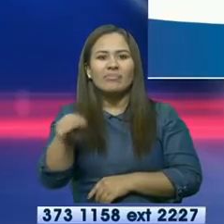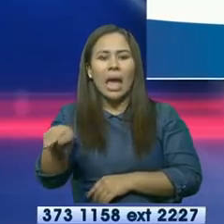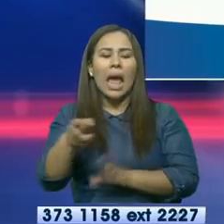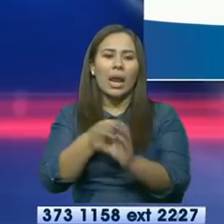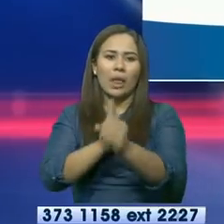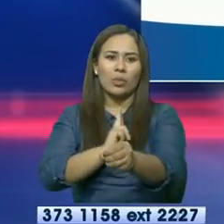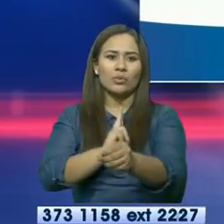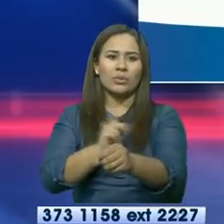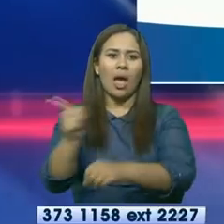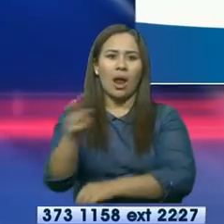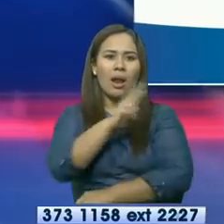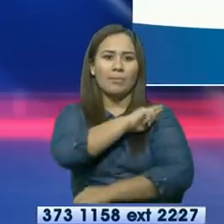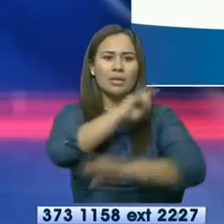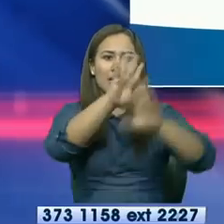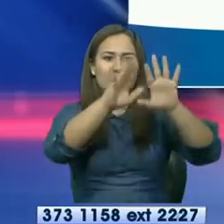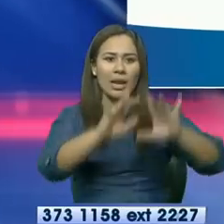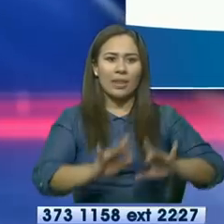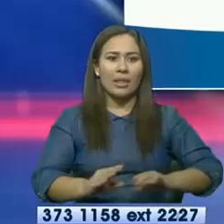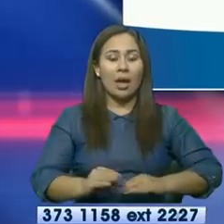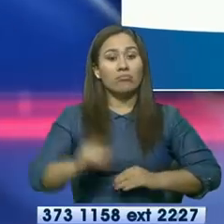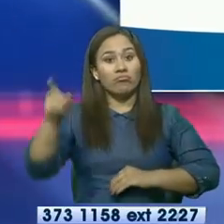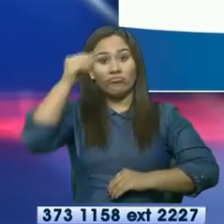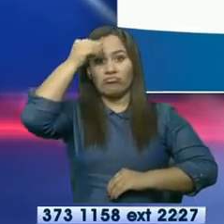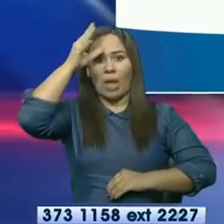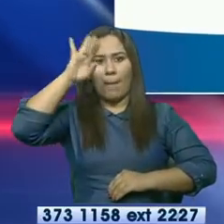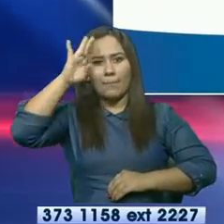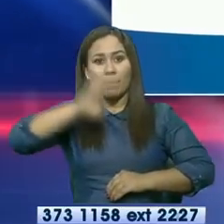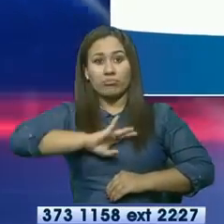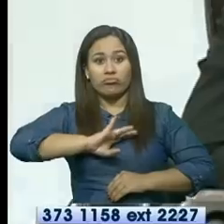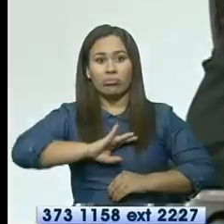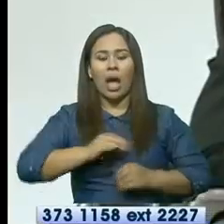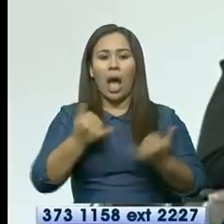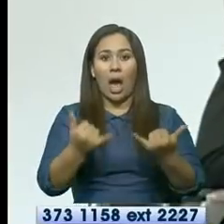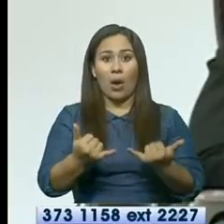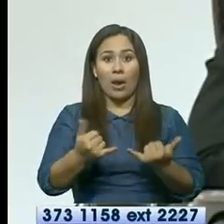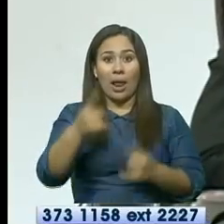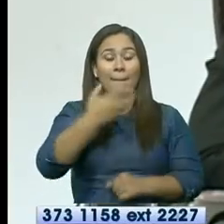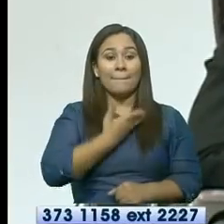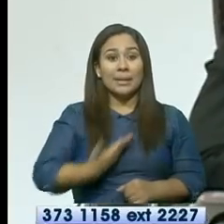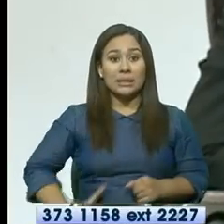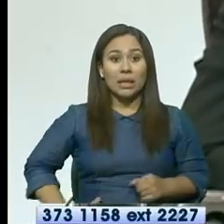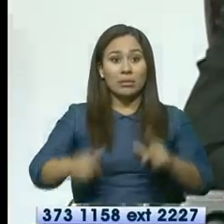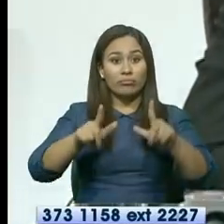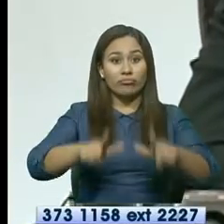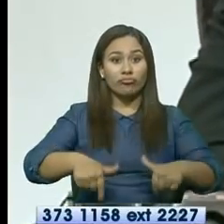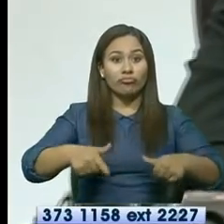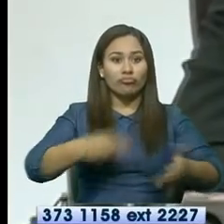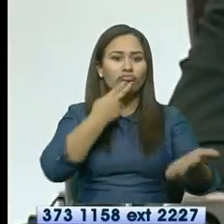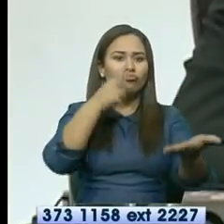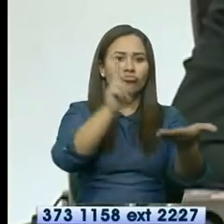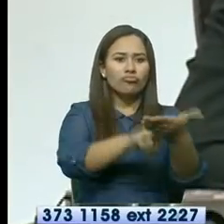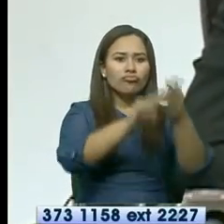como titular de la secretaría nacional de inteligencia el presidente de la república lenín moreno mediante decreto ejecutivo número